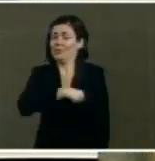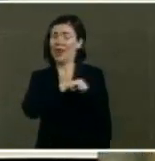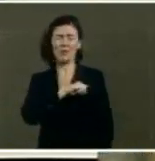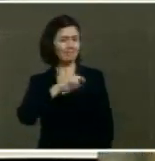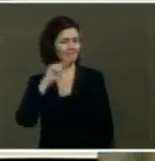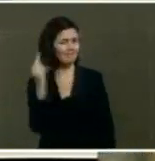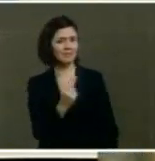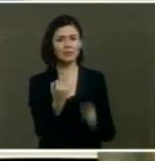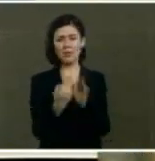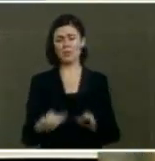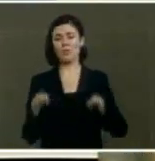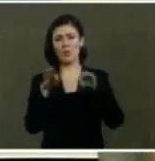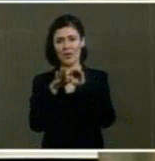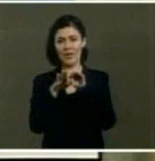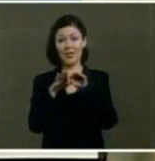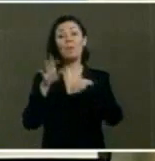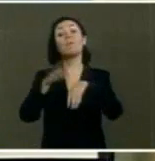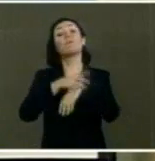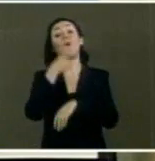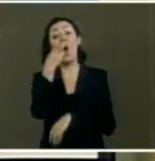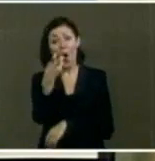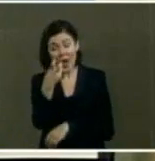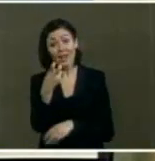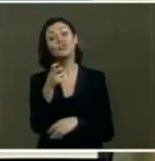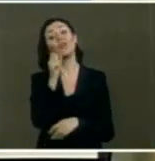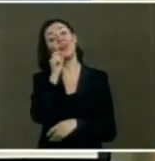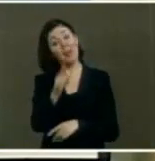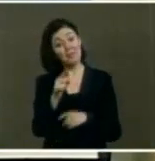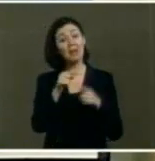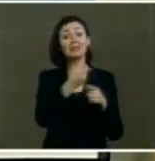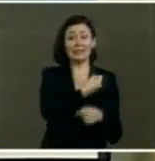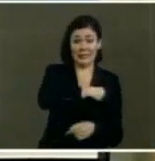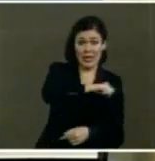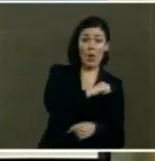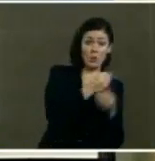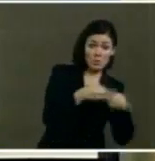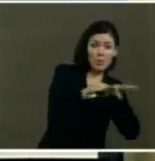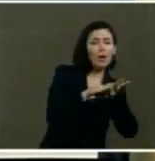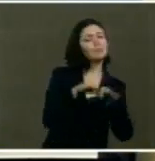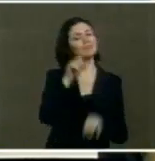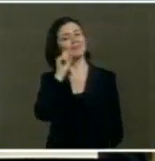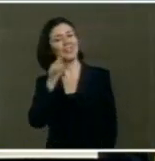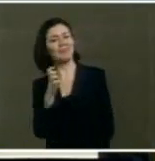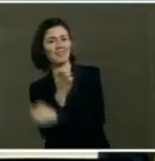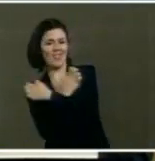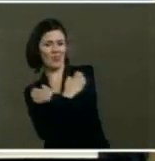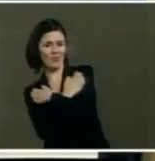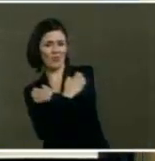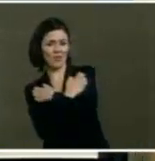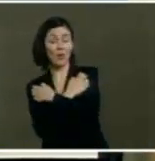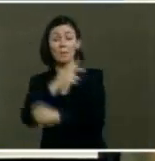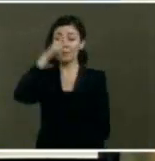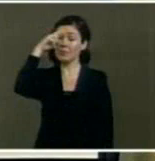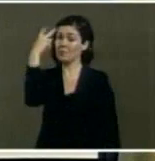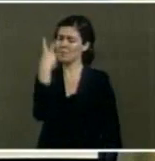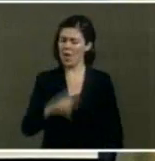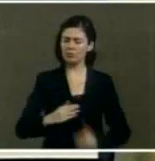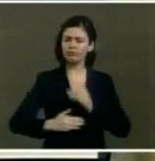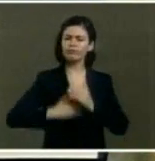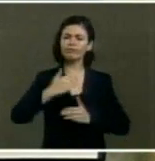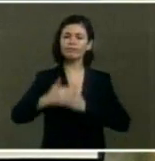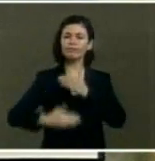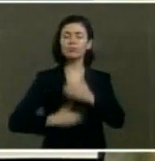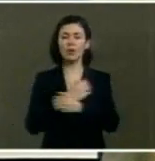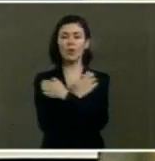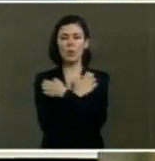los mexicanos emprendimos una cruzada por la calidad educativa, una cruzada por la calidad de la enseñanza,